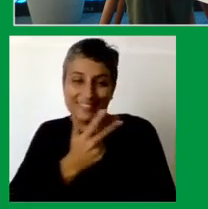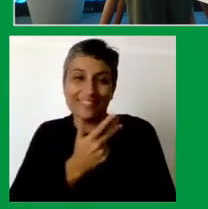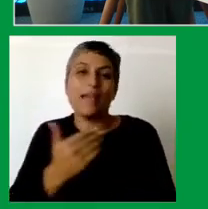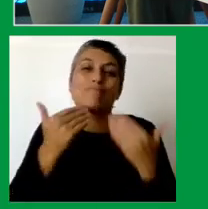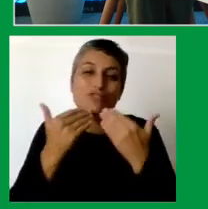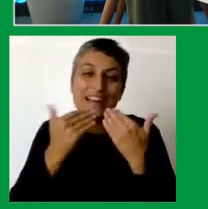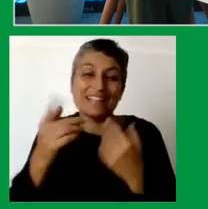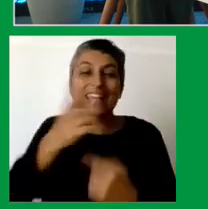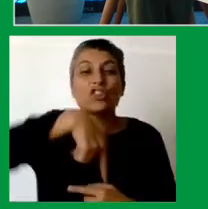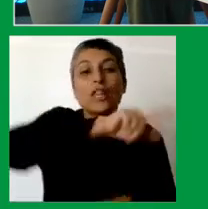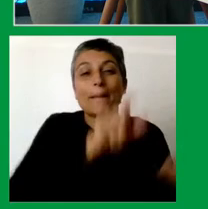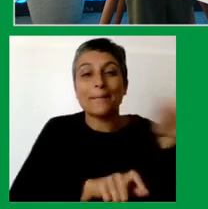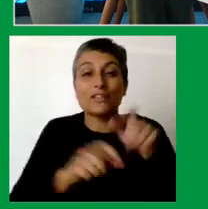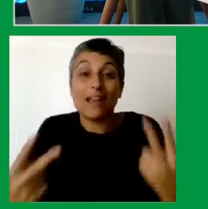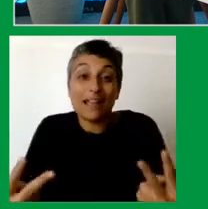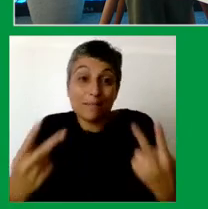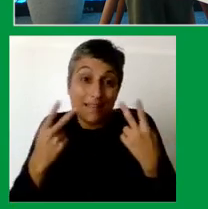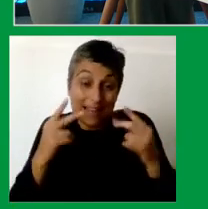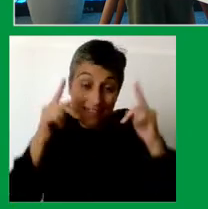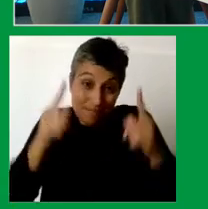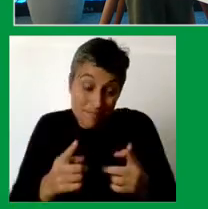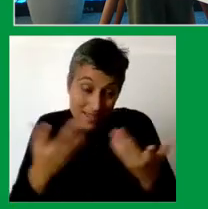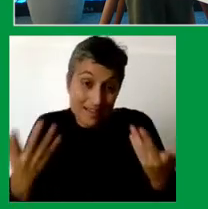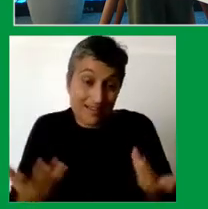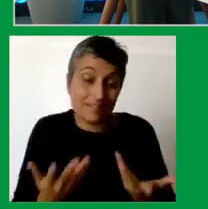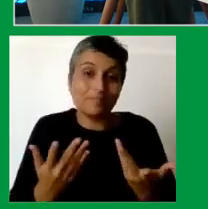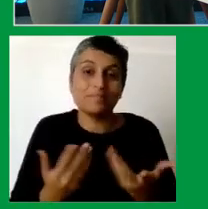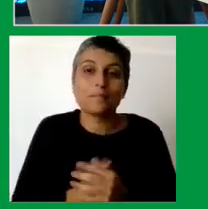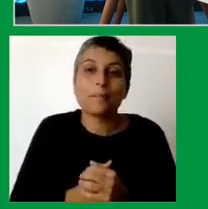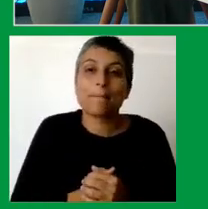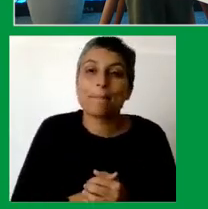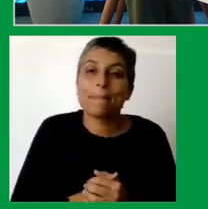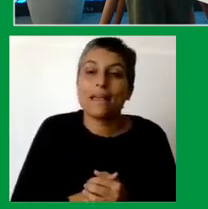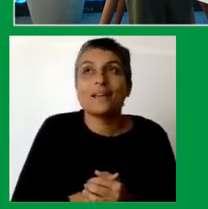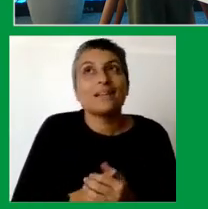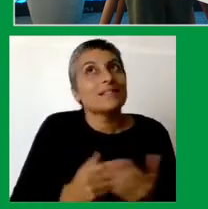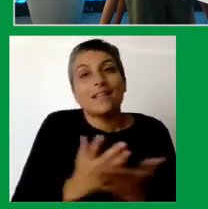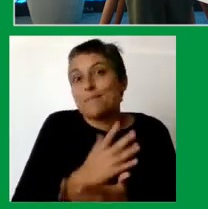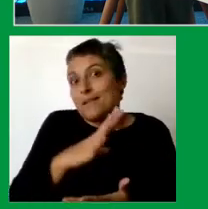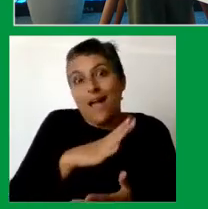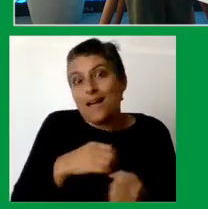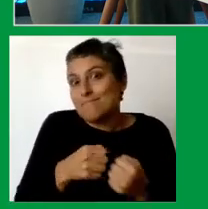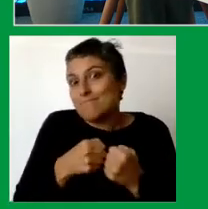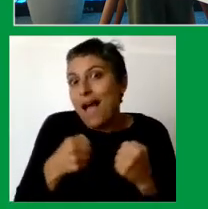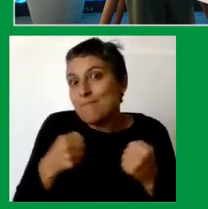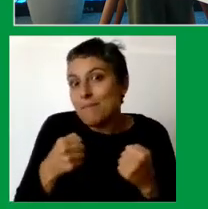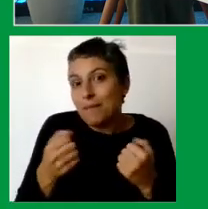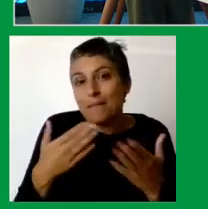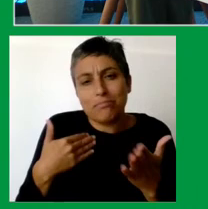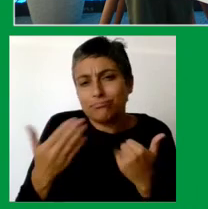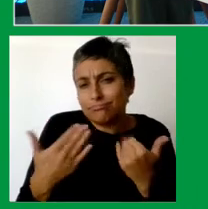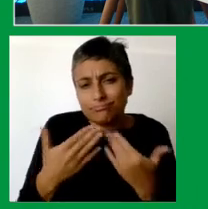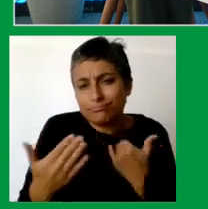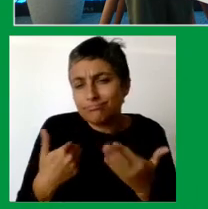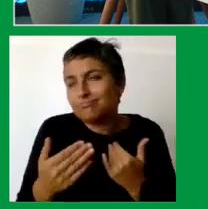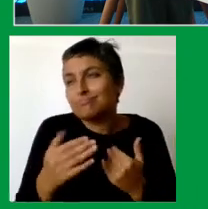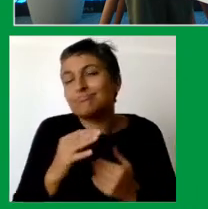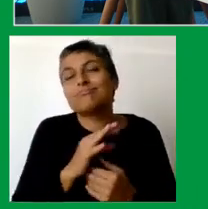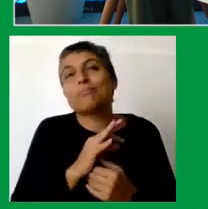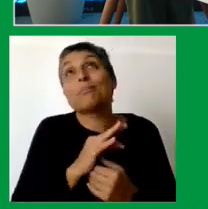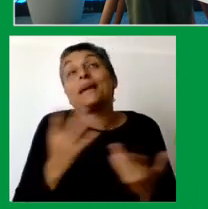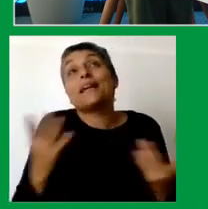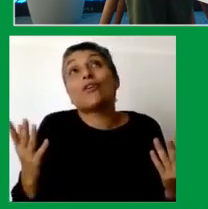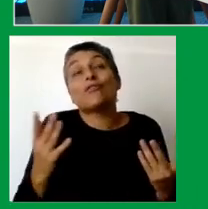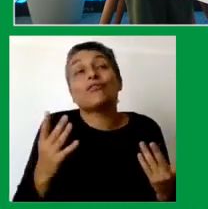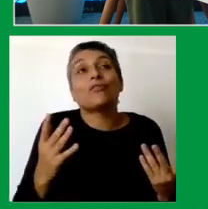y todos los que están ahí hicieron posible este encuentro. Siempre hay mucho más, obvio, para charlar, para conversar, pero bueno, uno trata